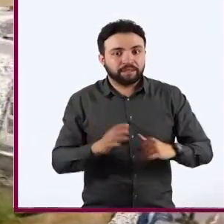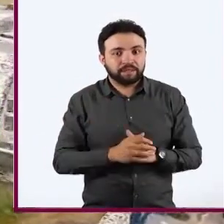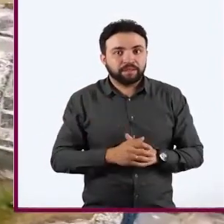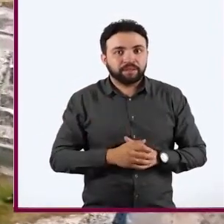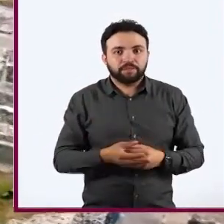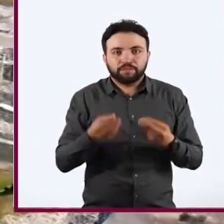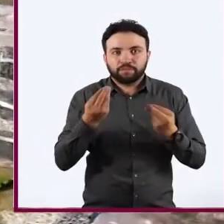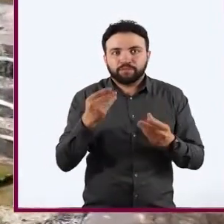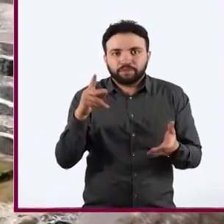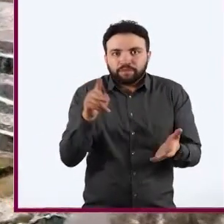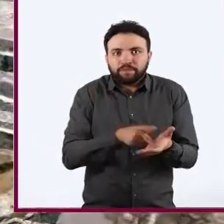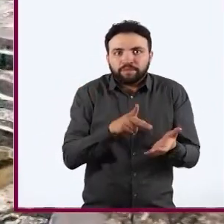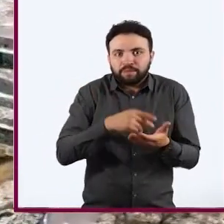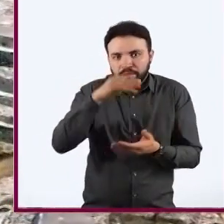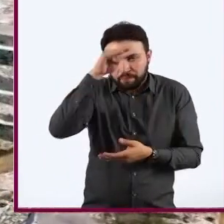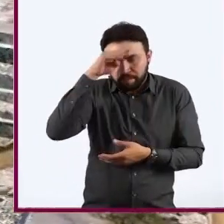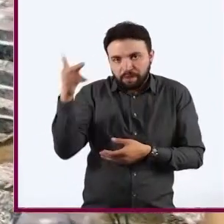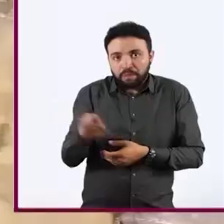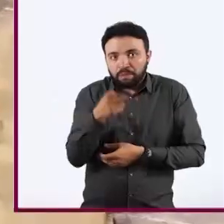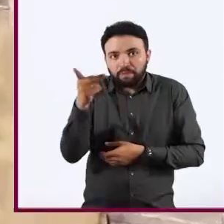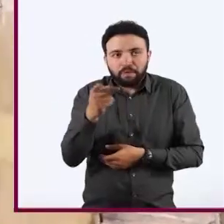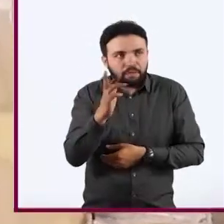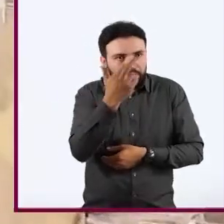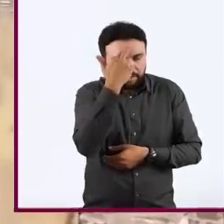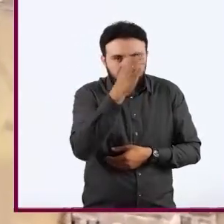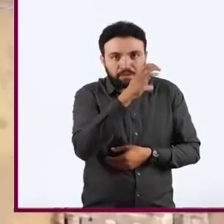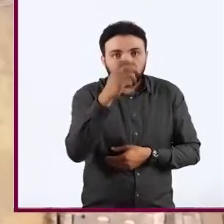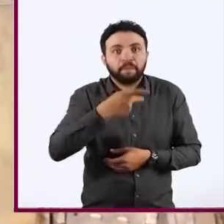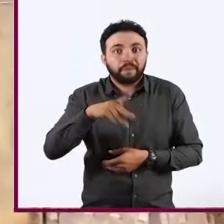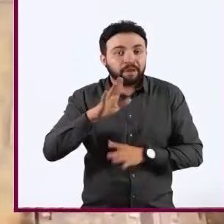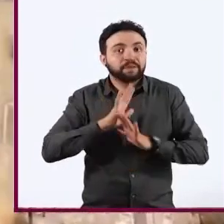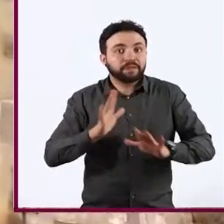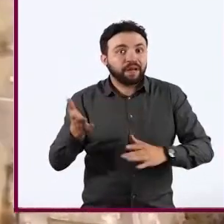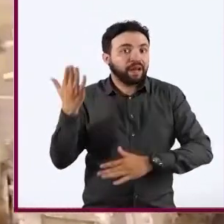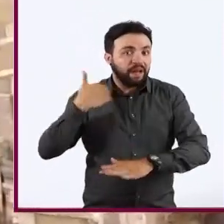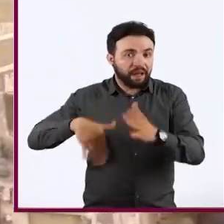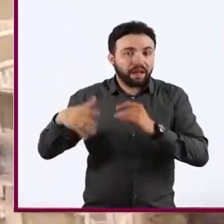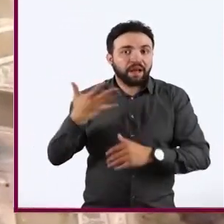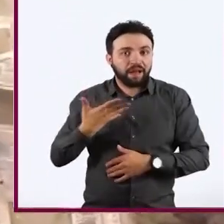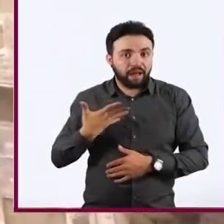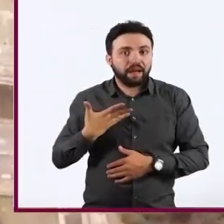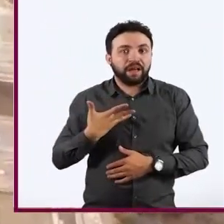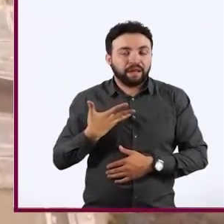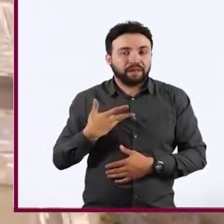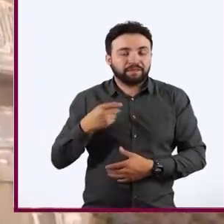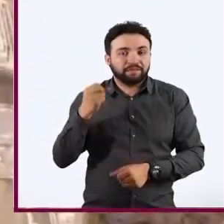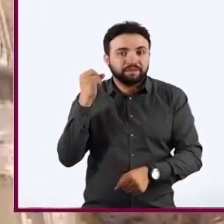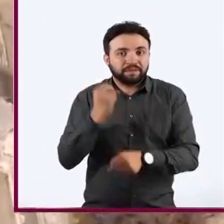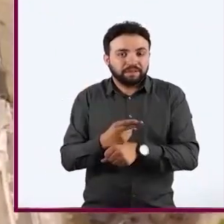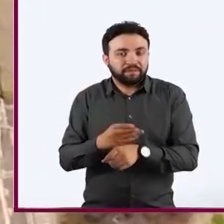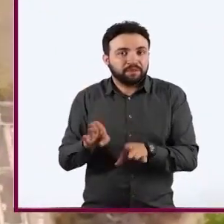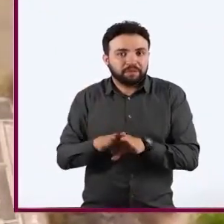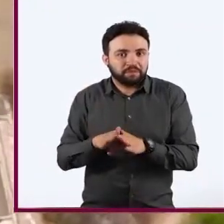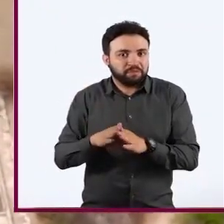existía en Mesoamérica desde épocas muy tempranas. Y en Xochicalco tenemos el mejor de los ejemplos.